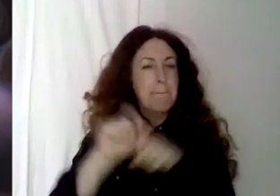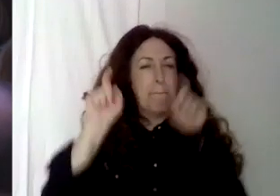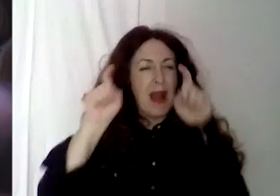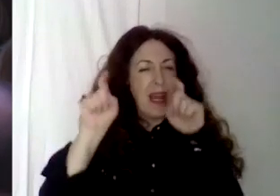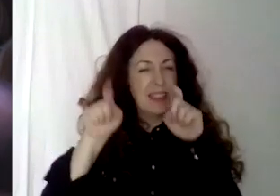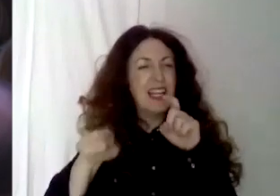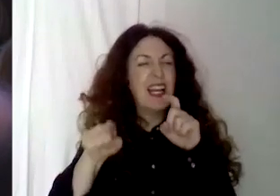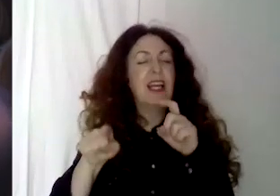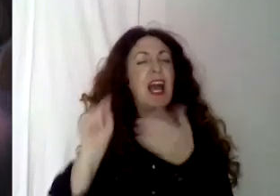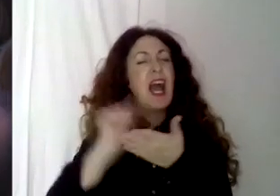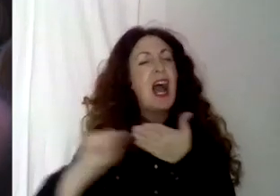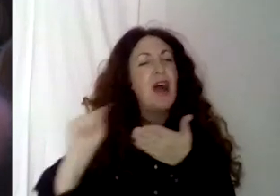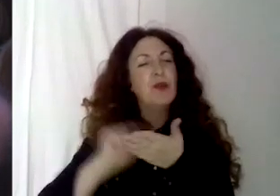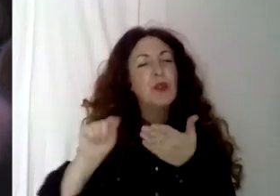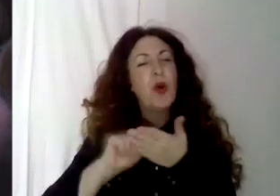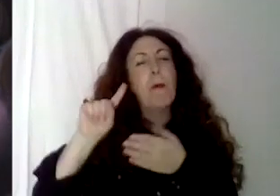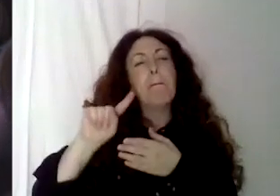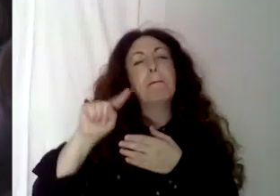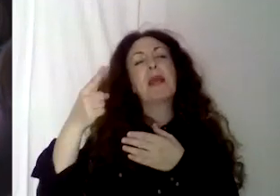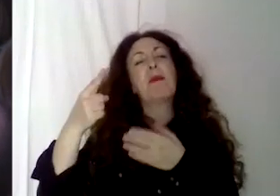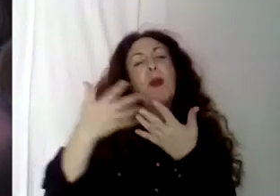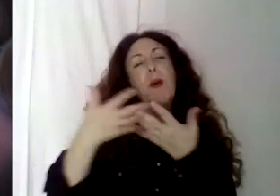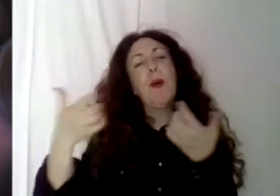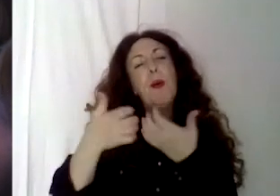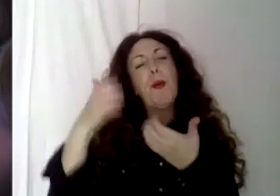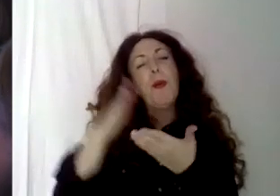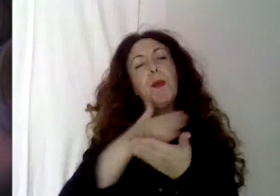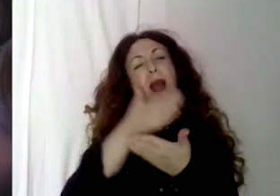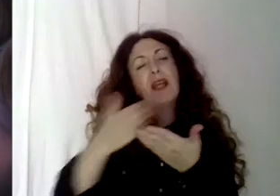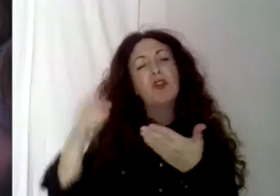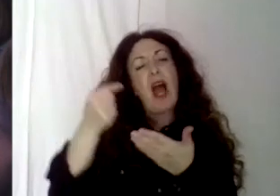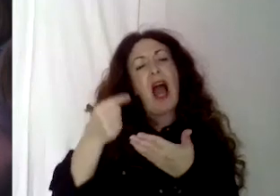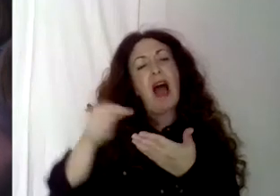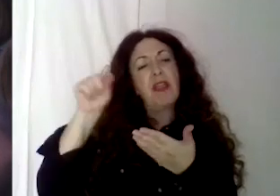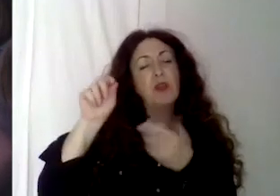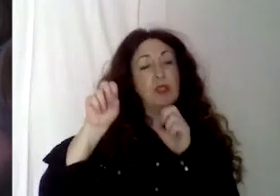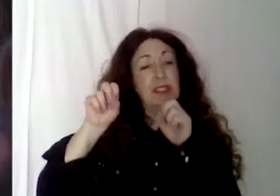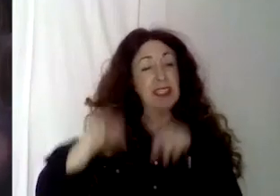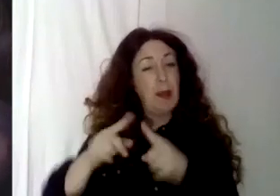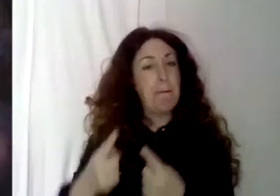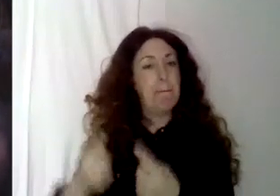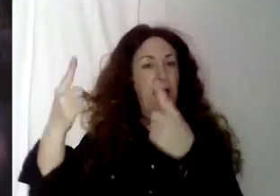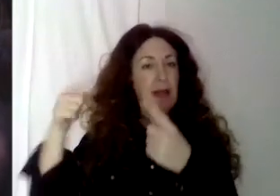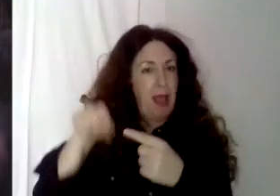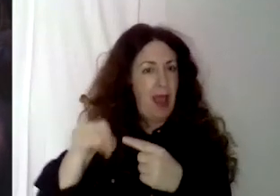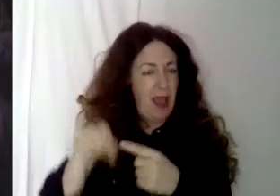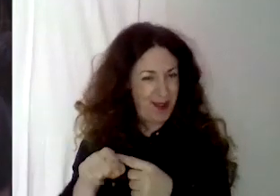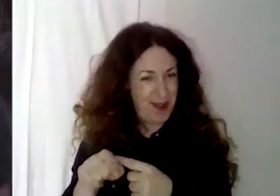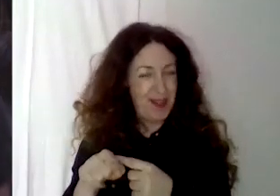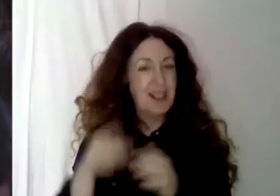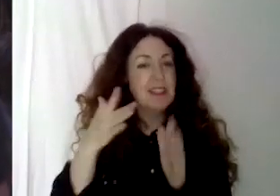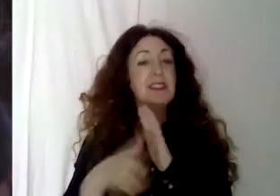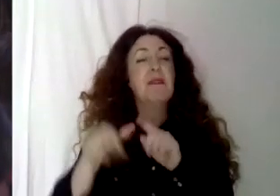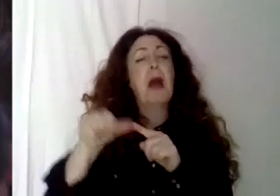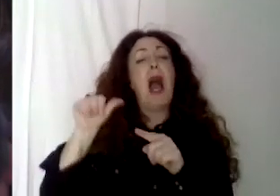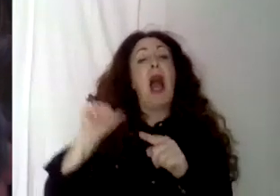sin versos acentuados. Eso lo había llevado a cabo anteriormente a él, un poeta cuyo nombre